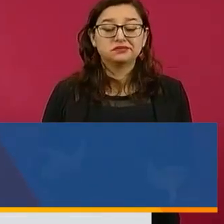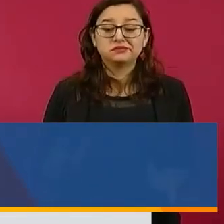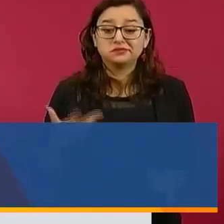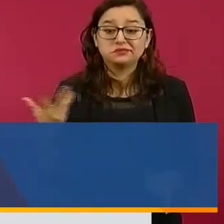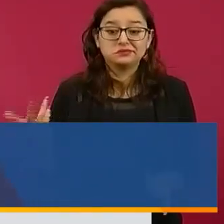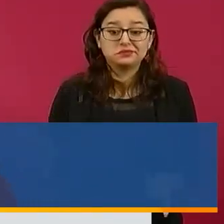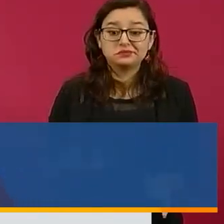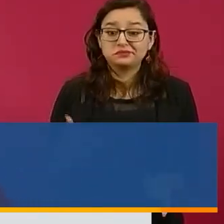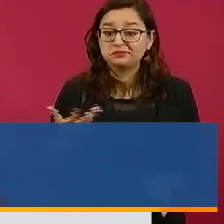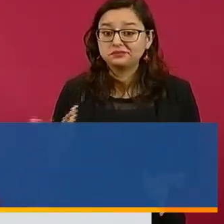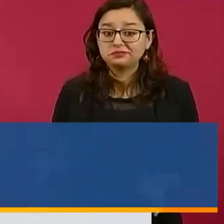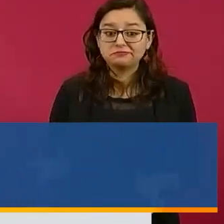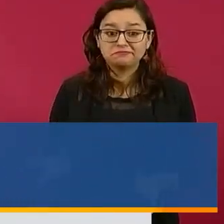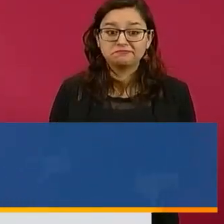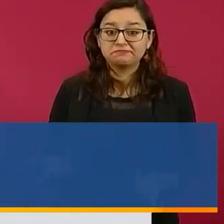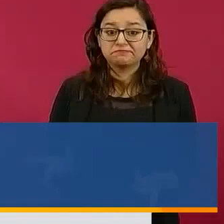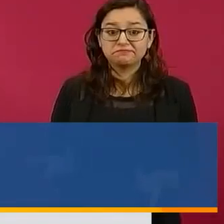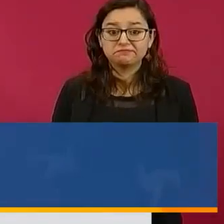la